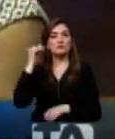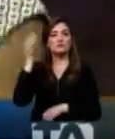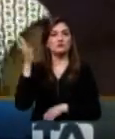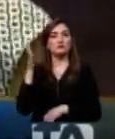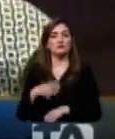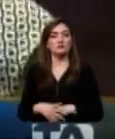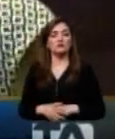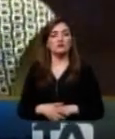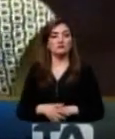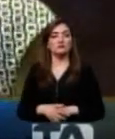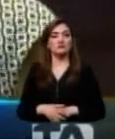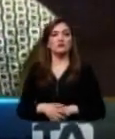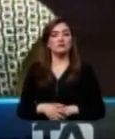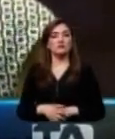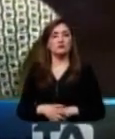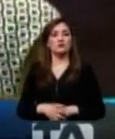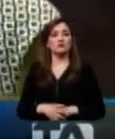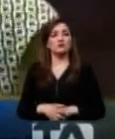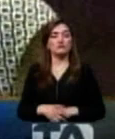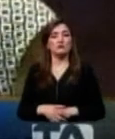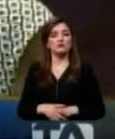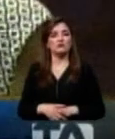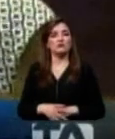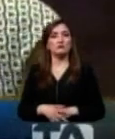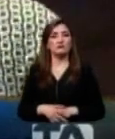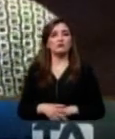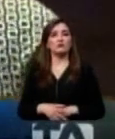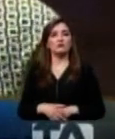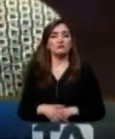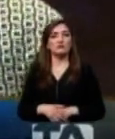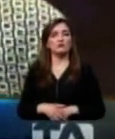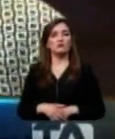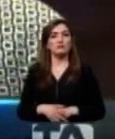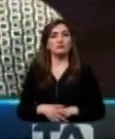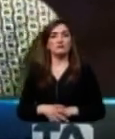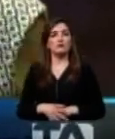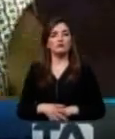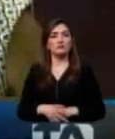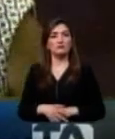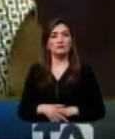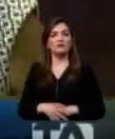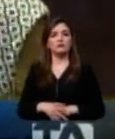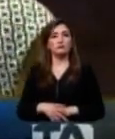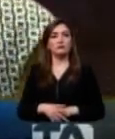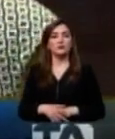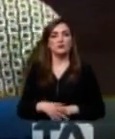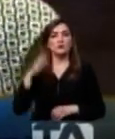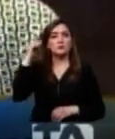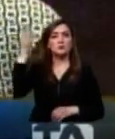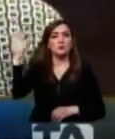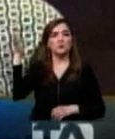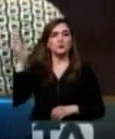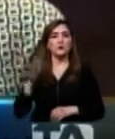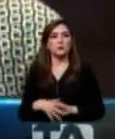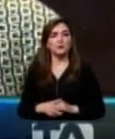los grandes temas de estar aquí empleo seguridad educación reactivación y crecimiento